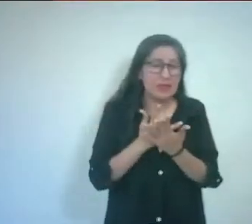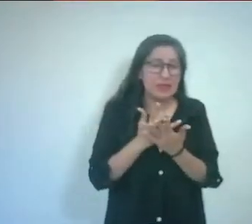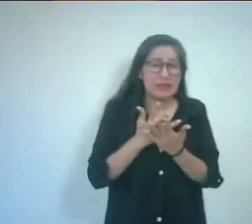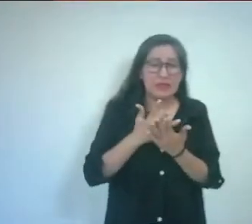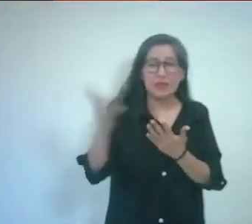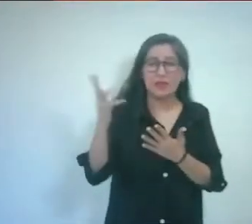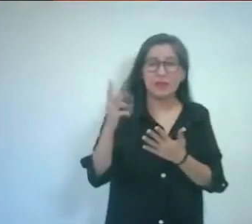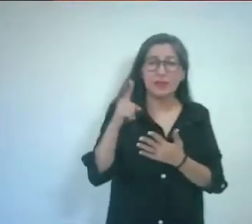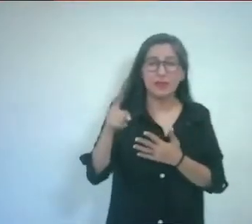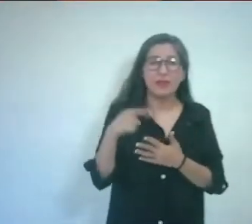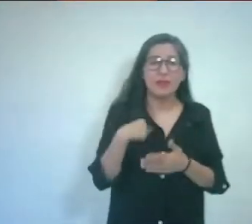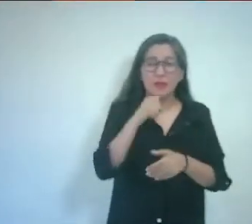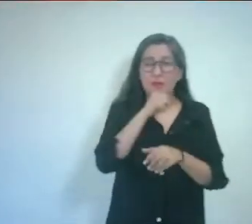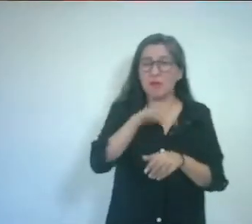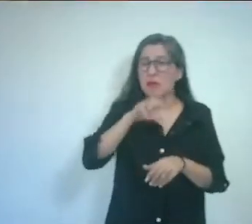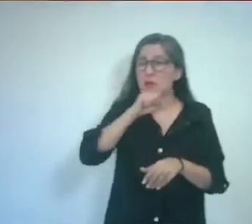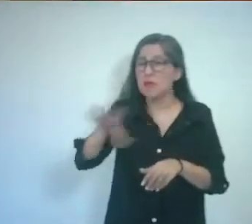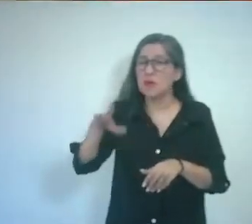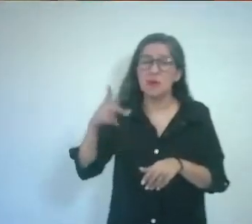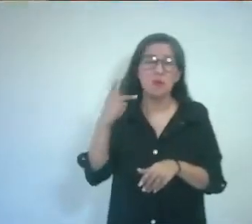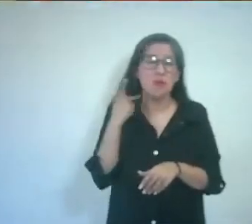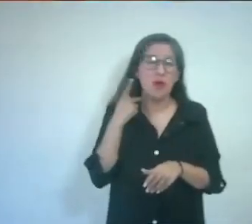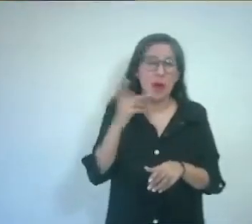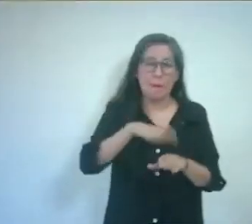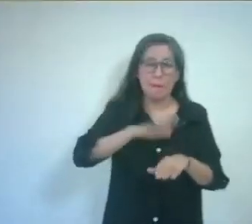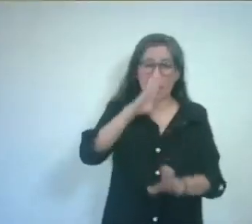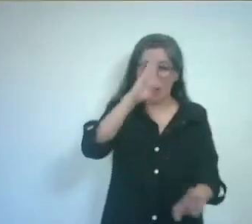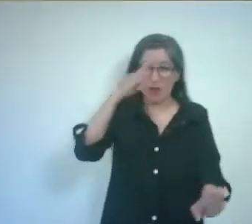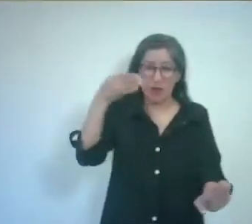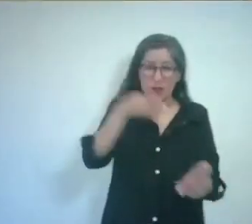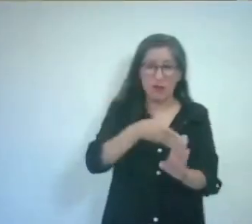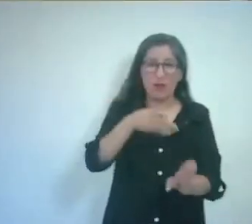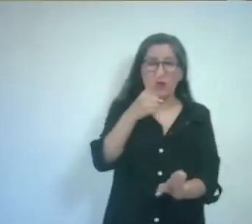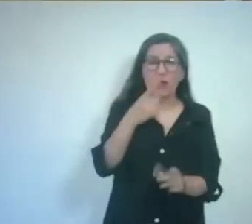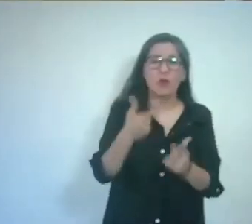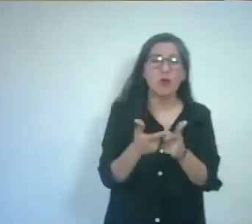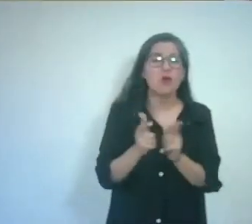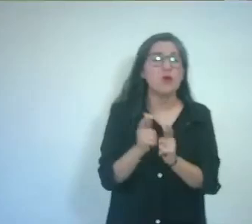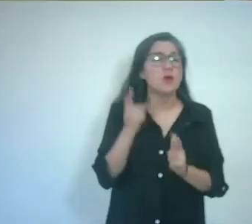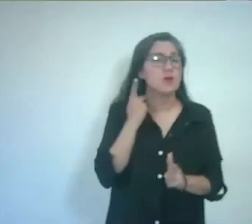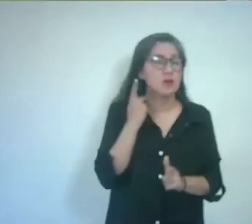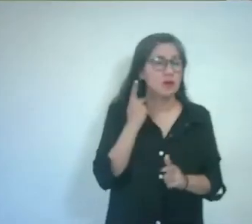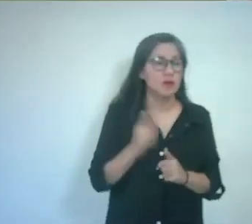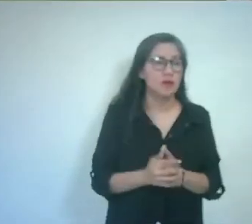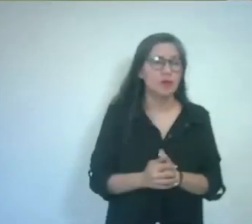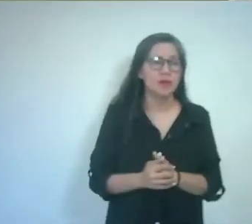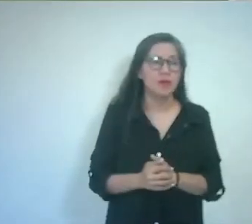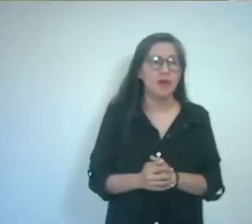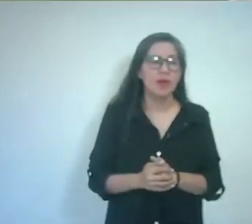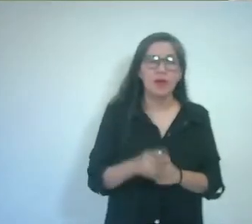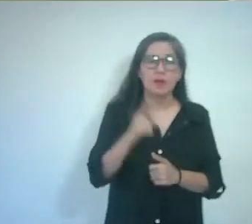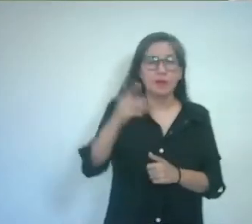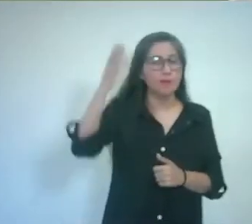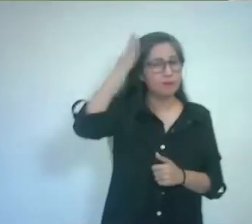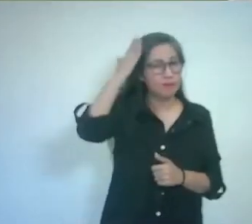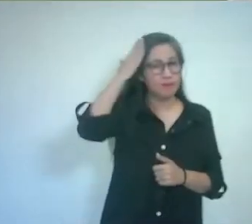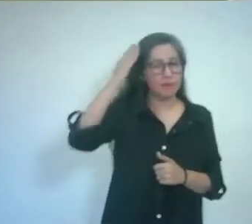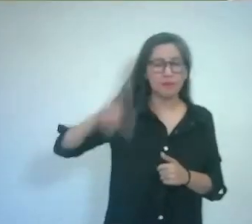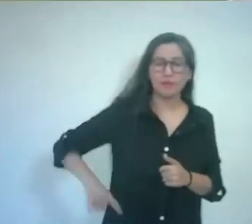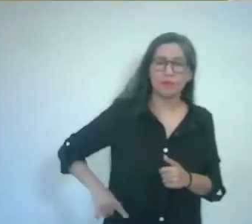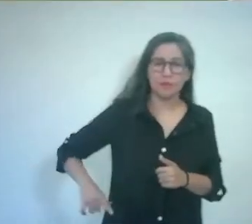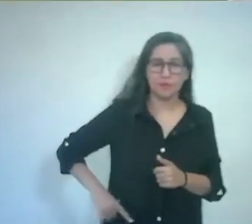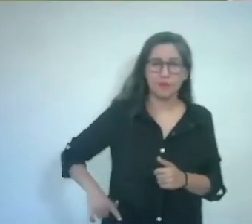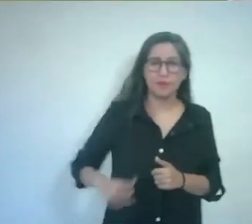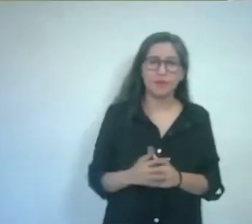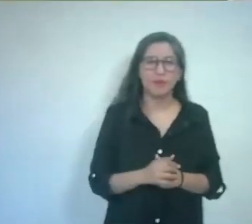propaganda política, y más específica de un partido político. Para las autoridades